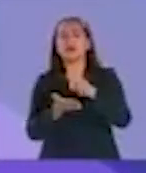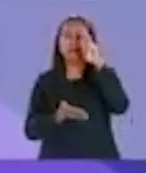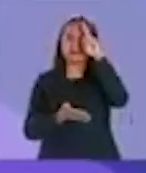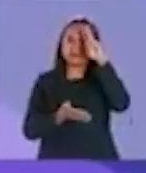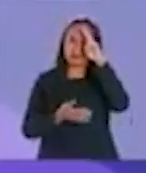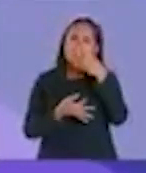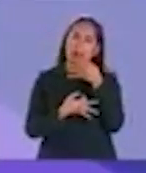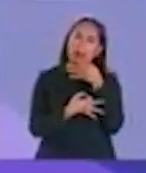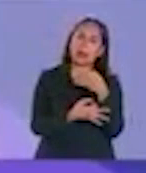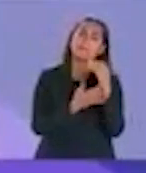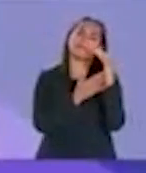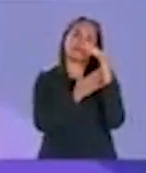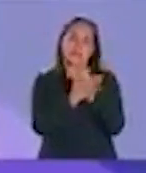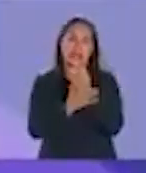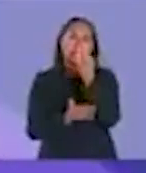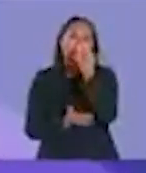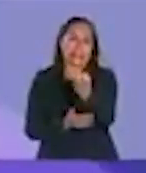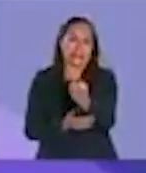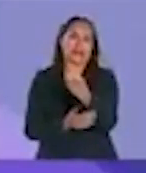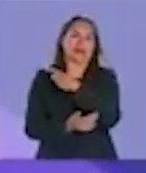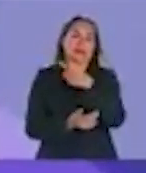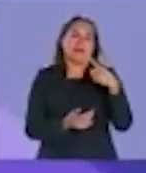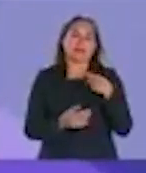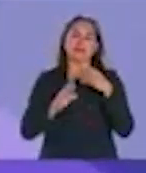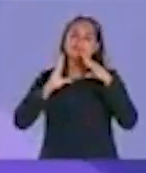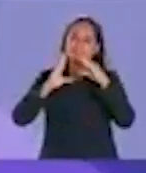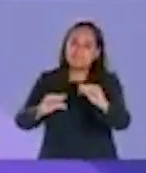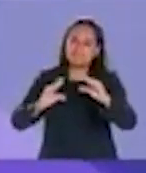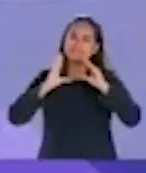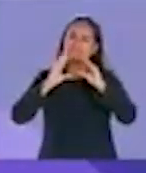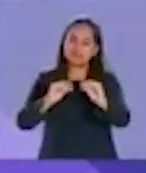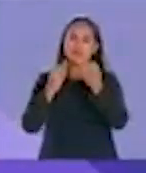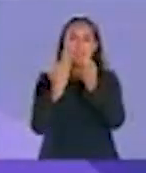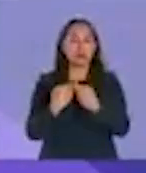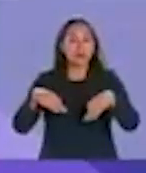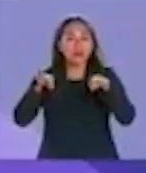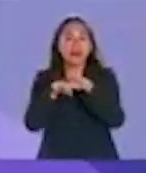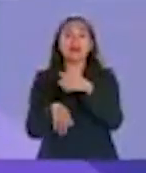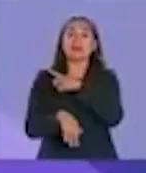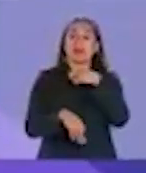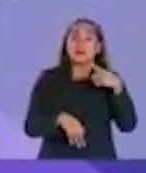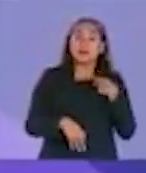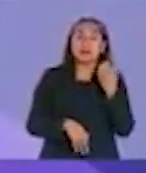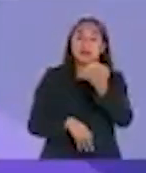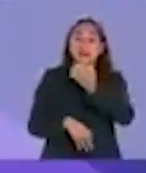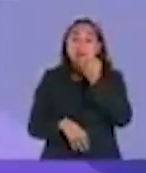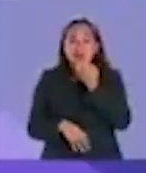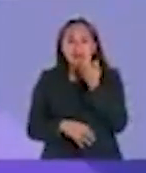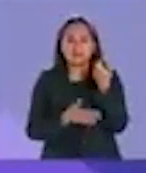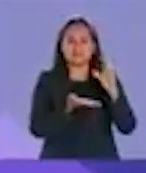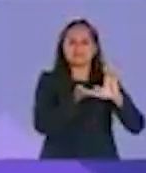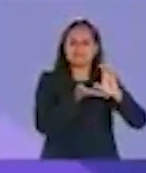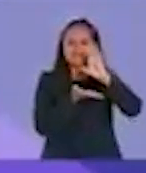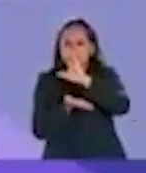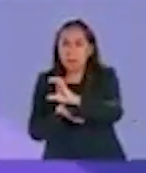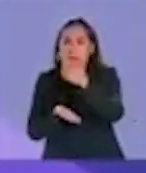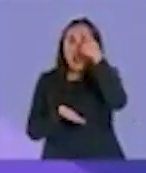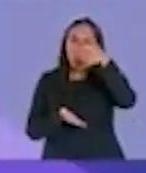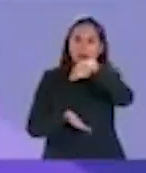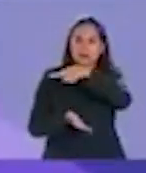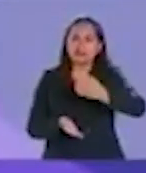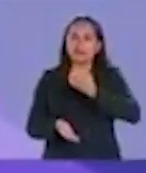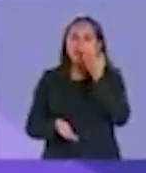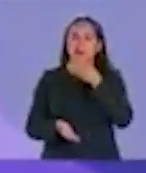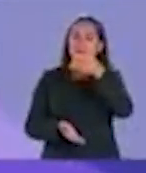potenciar la capacidad financiera para la educación de nuestras familias que permita que también tengamos esa